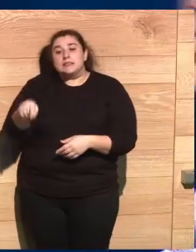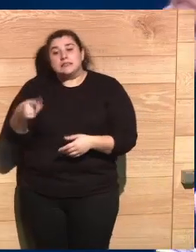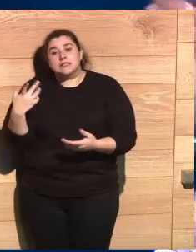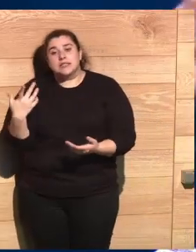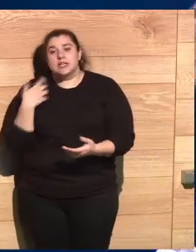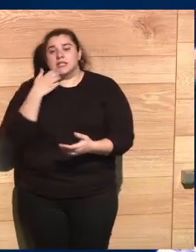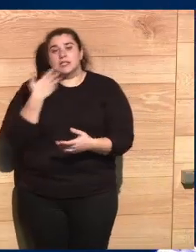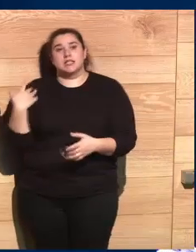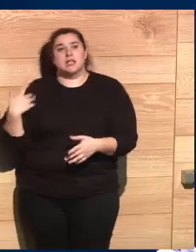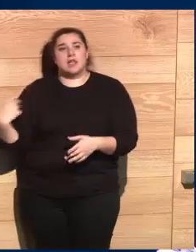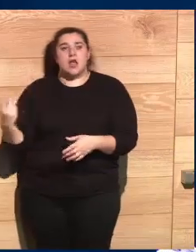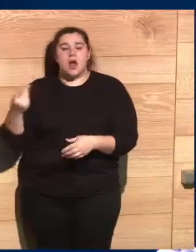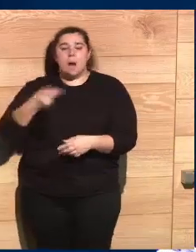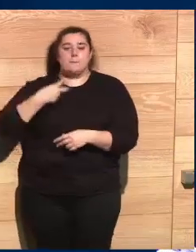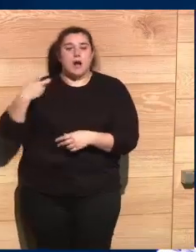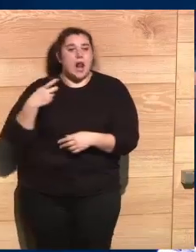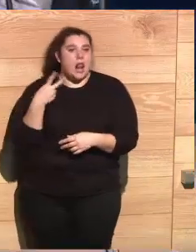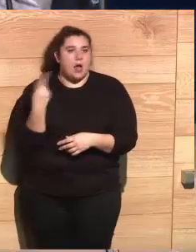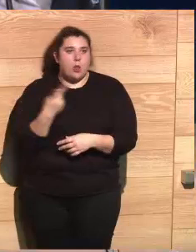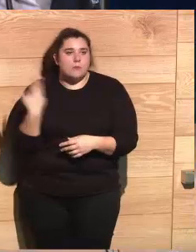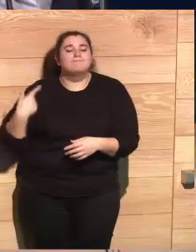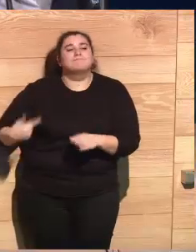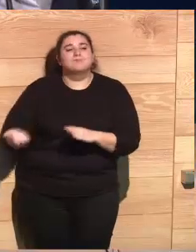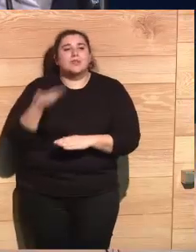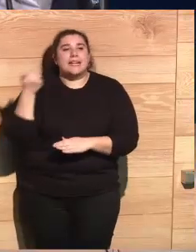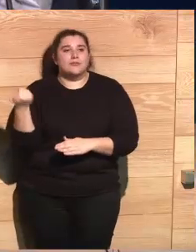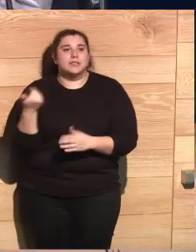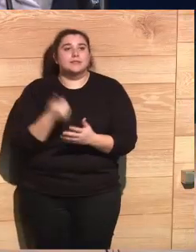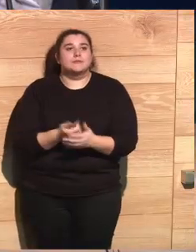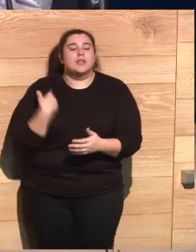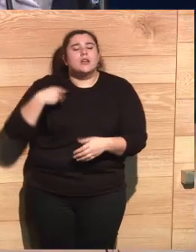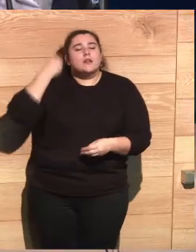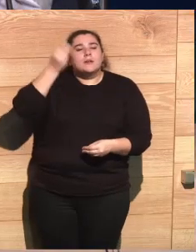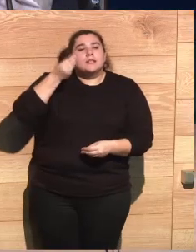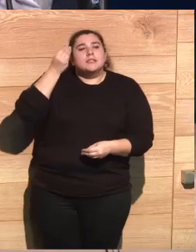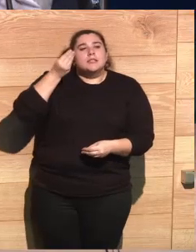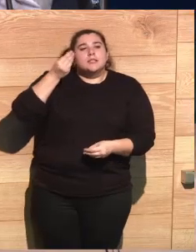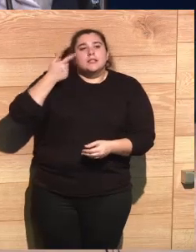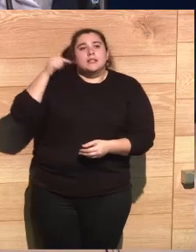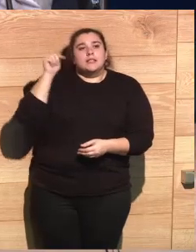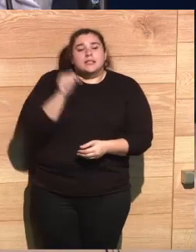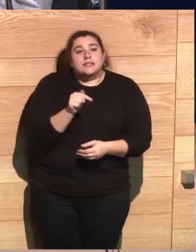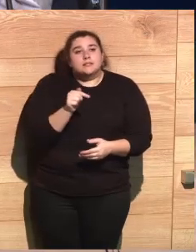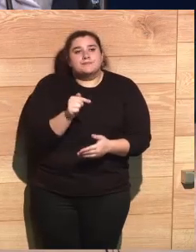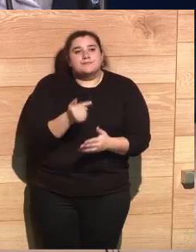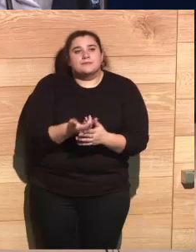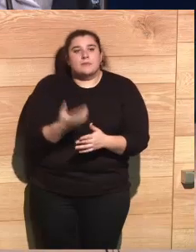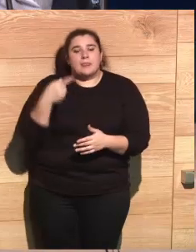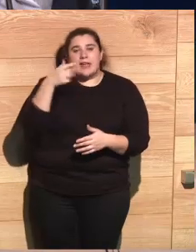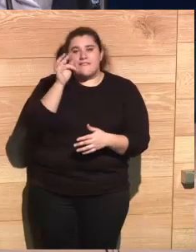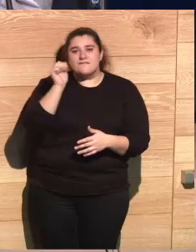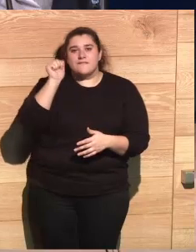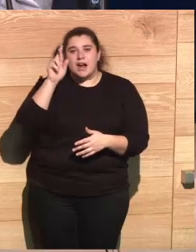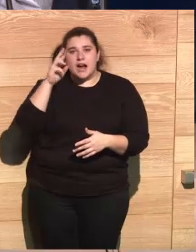es la diferencia entre el juego y la tragaperras, ¿no? Y esas tragaperras que vienen disfrazadas de juegos, ¿no? El Farmville,